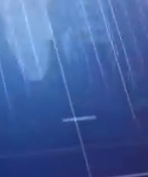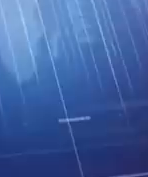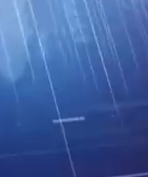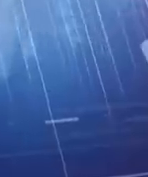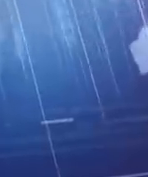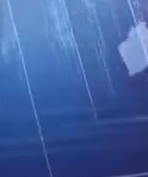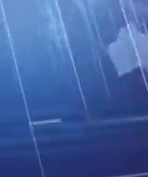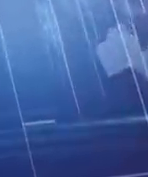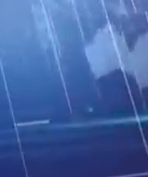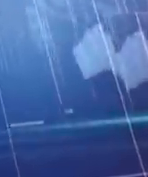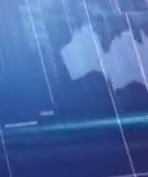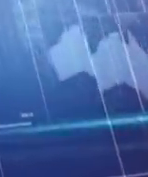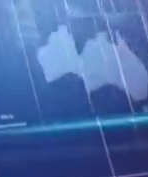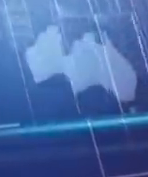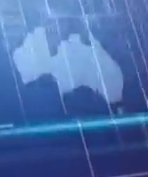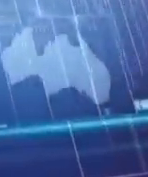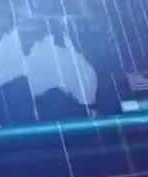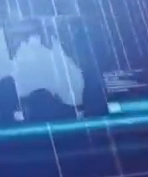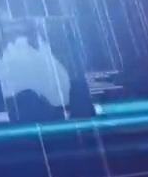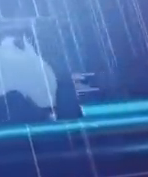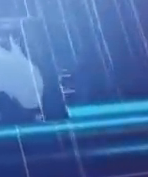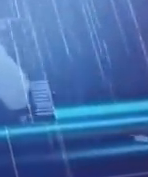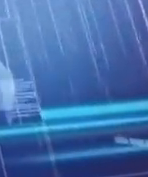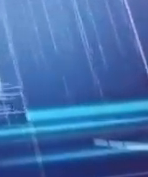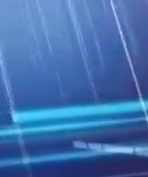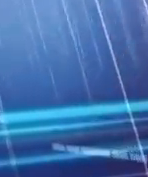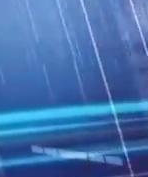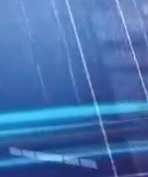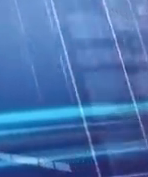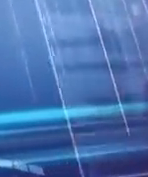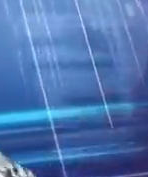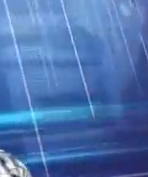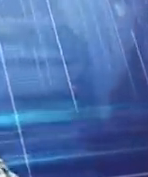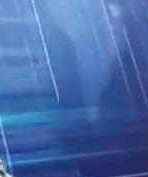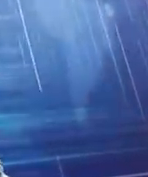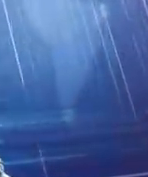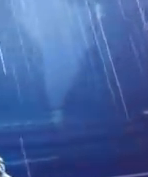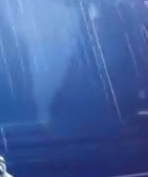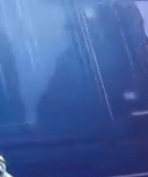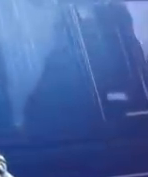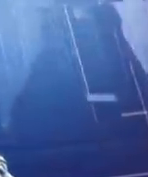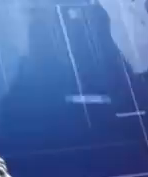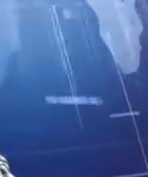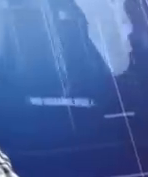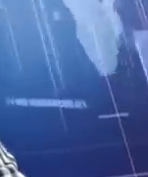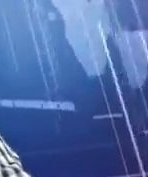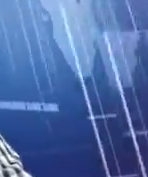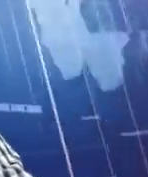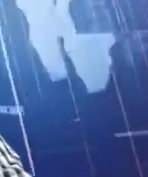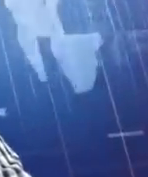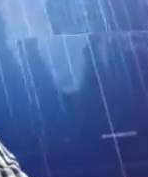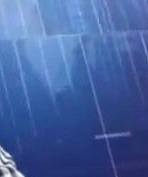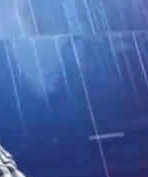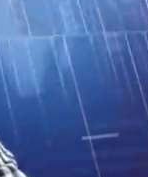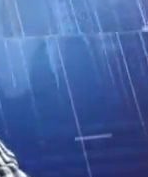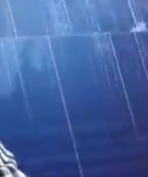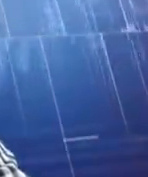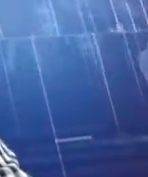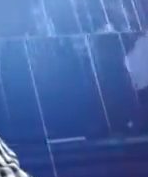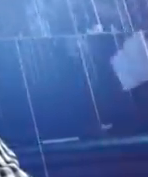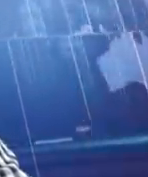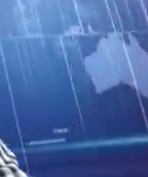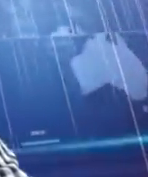Morales incitando a la revuelta allá en Bolivia, el mandatario nacional dijo no tener ninguna información, pero aseguró que